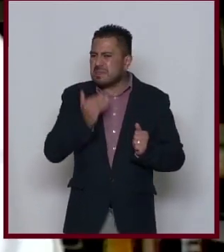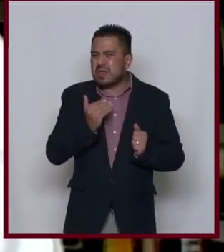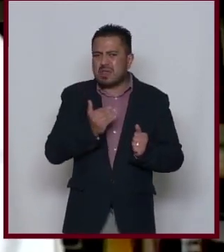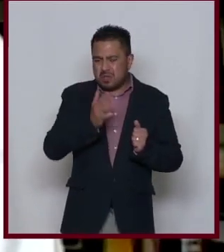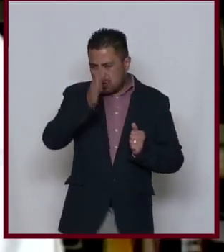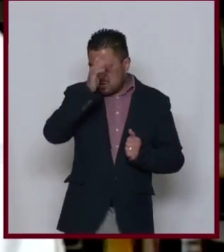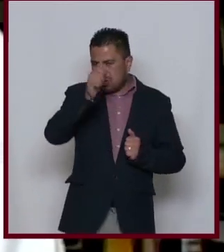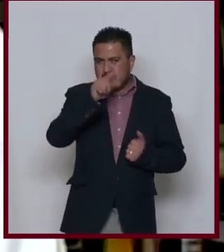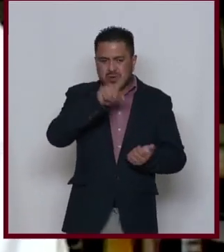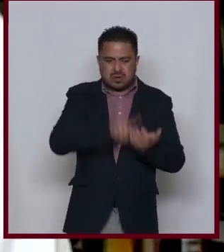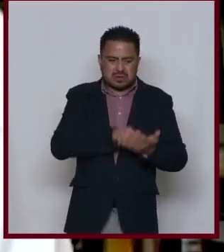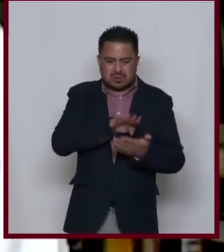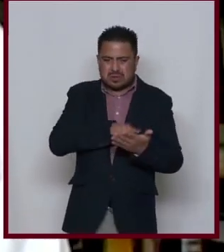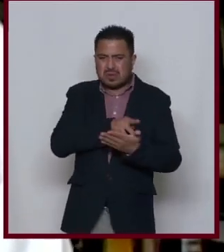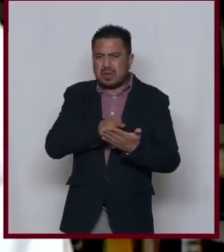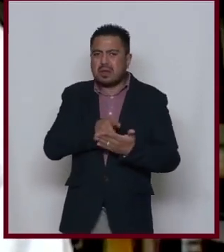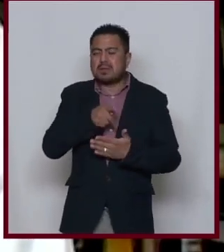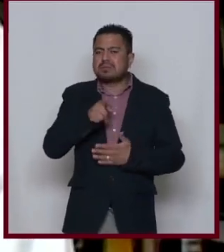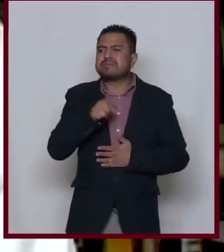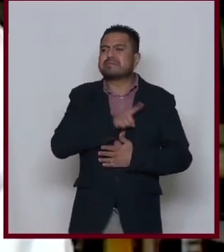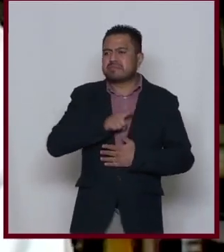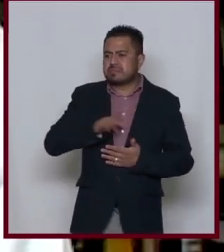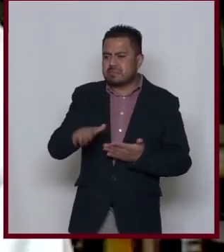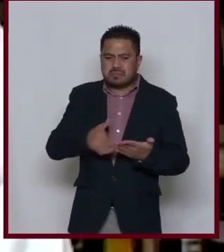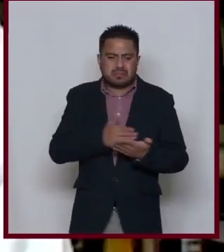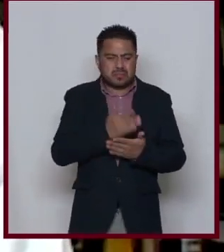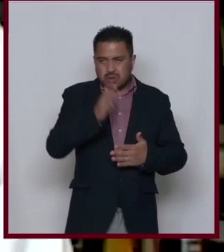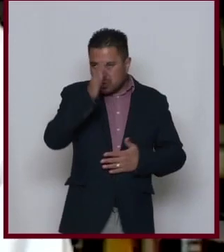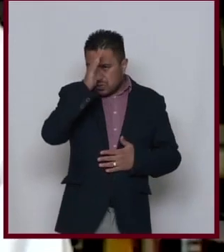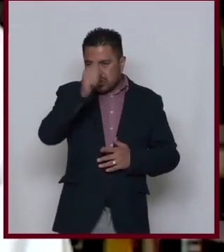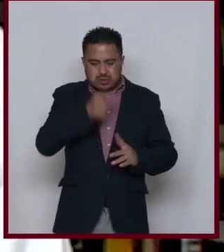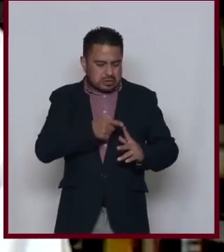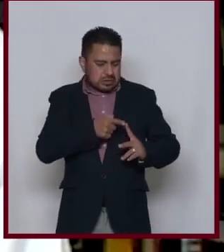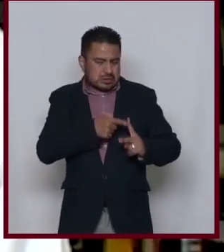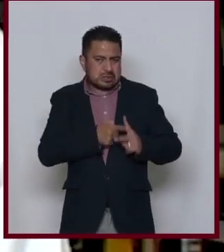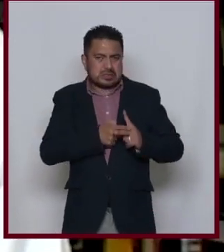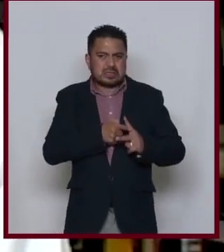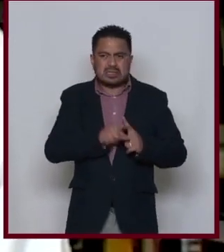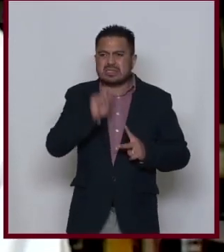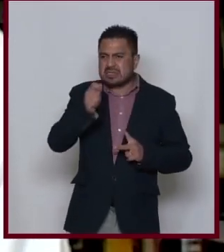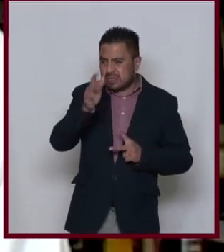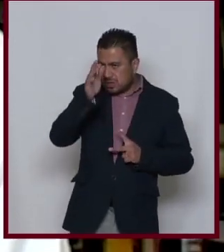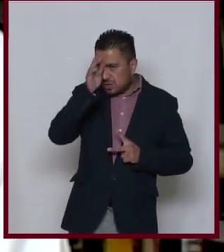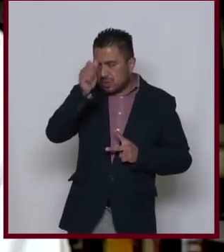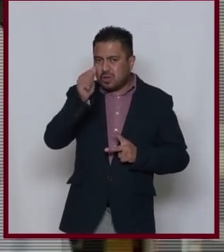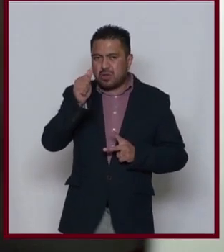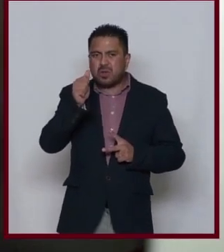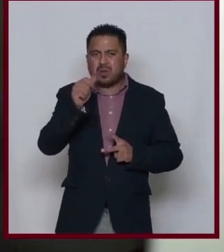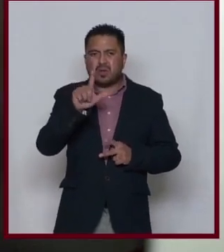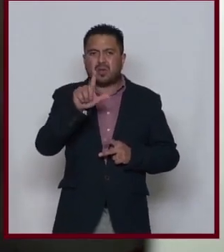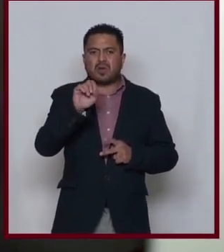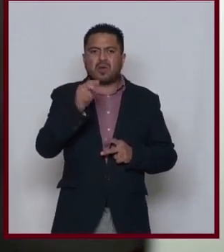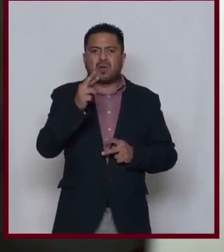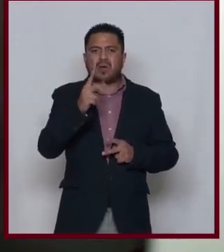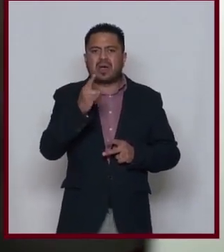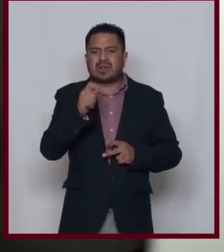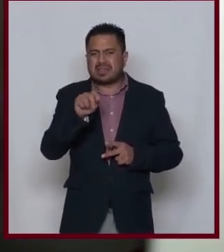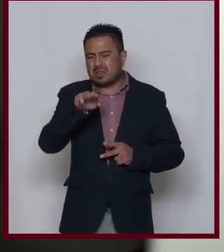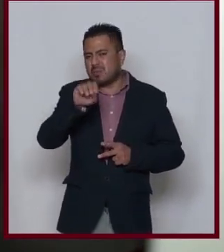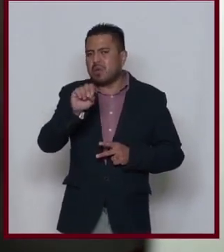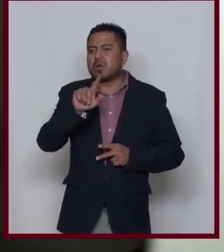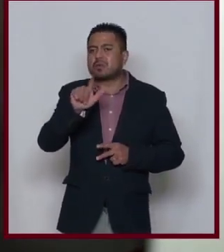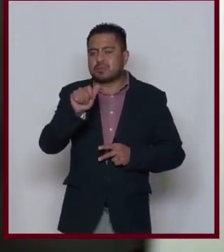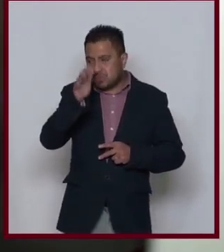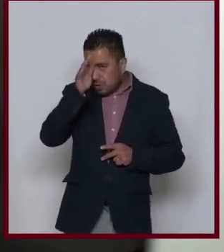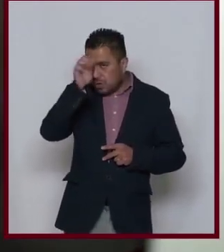definición de escala. Pero tuvo que intervenir un concepto matemático, que es el concepto del logaritmo. Una vez que se tuvo